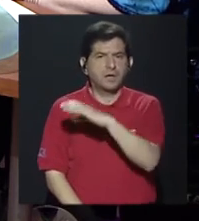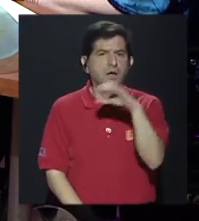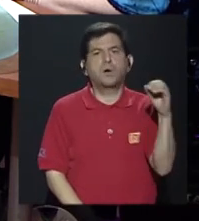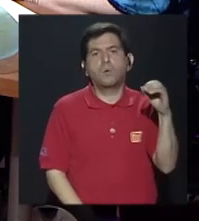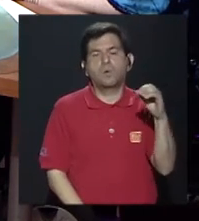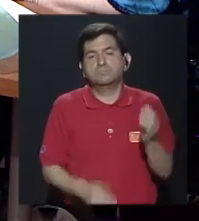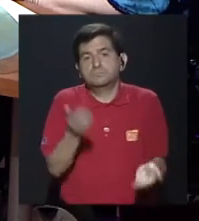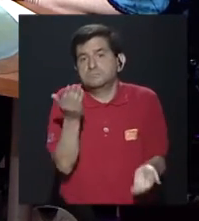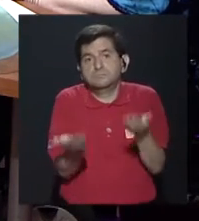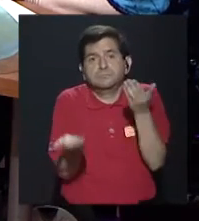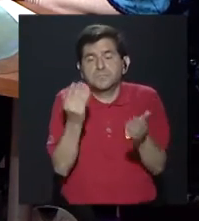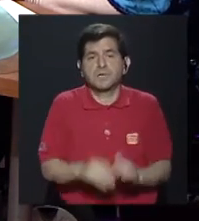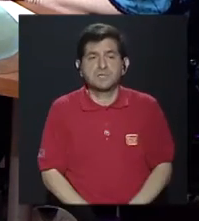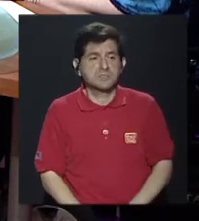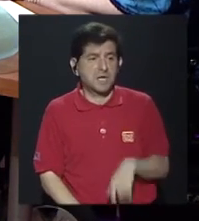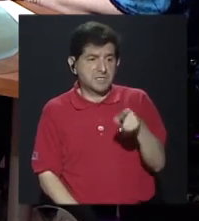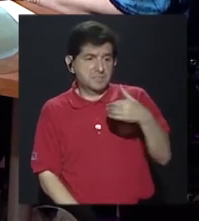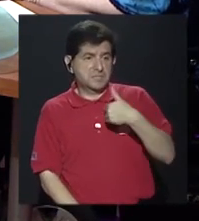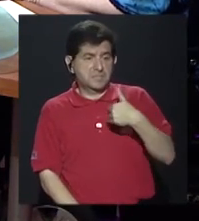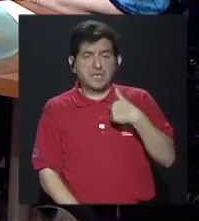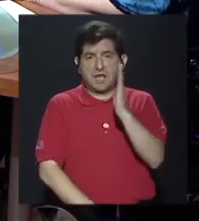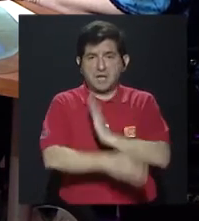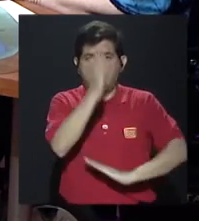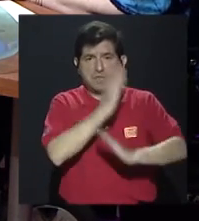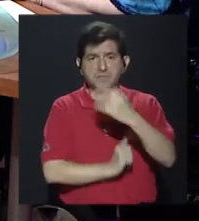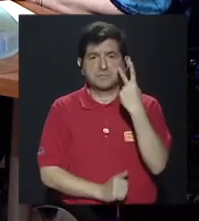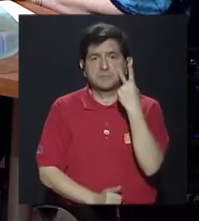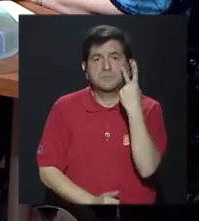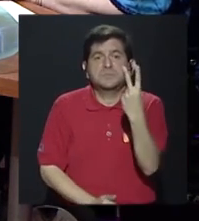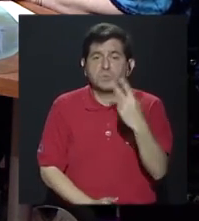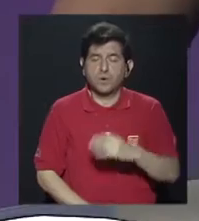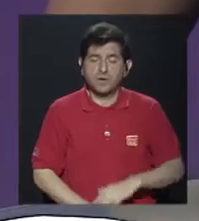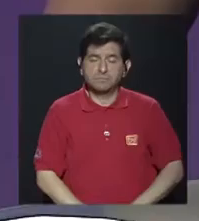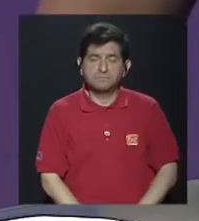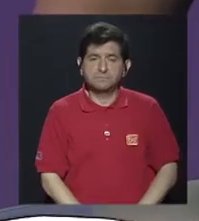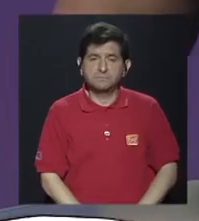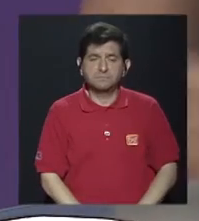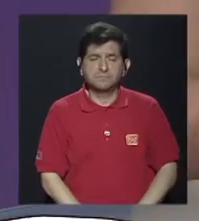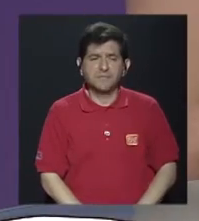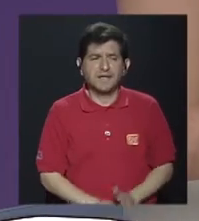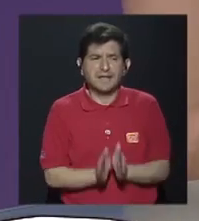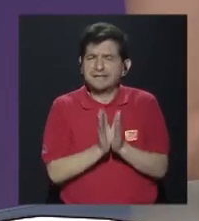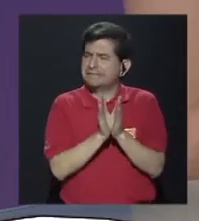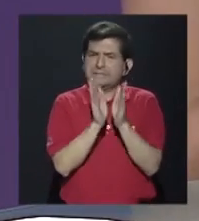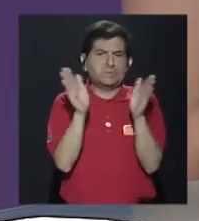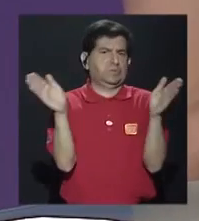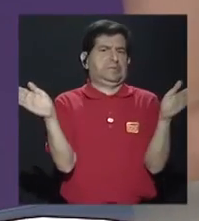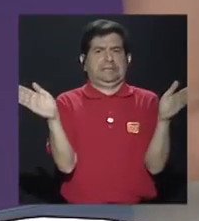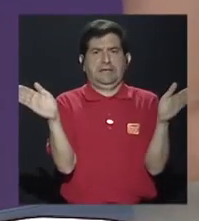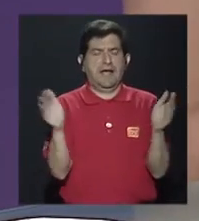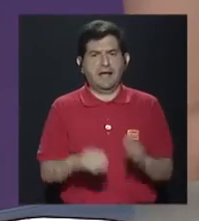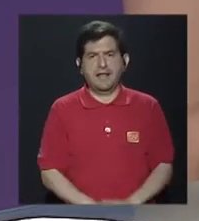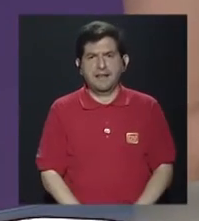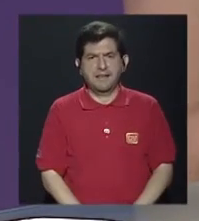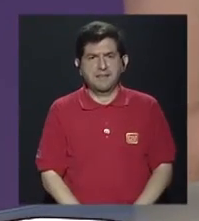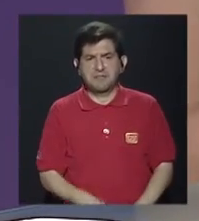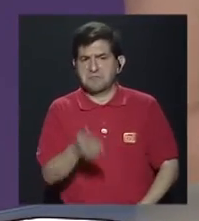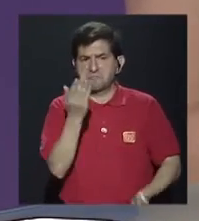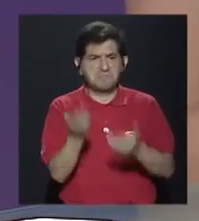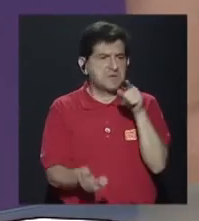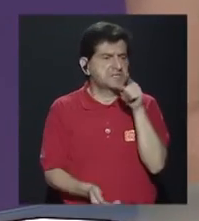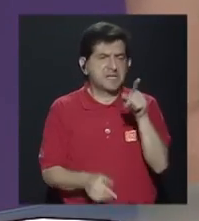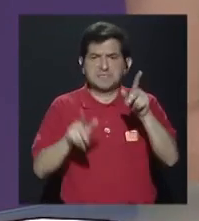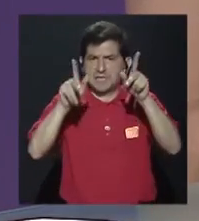que tienen una discapacidad visual, ¿verdad? Generalmente ni siquiera